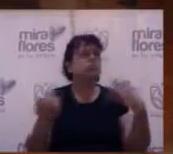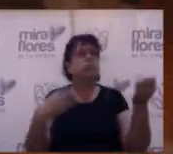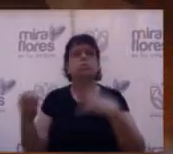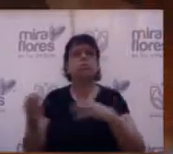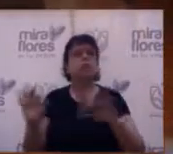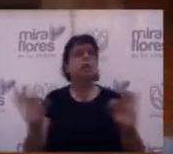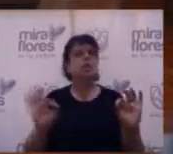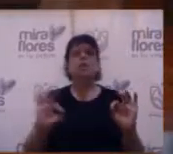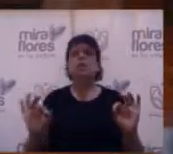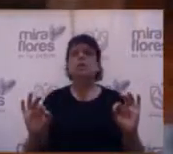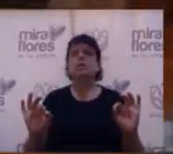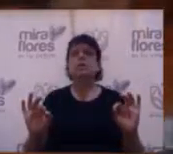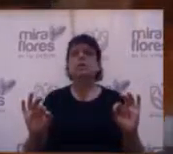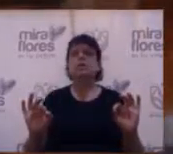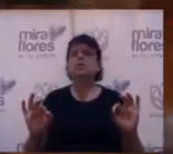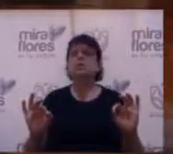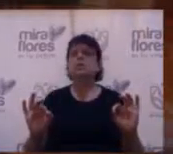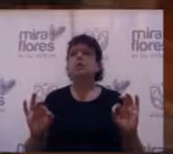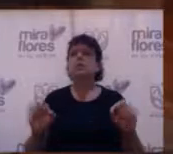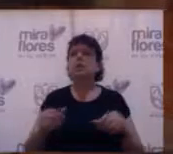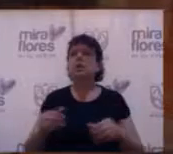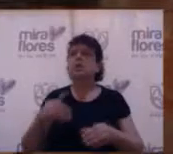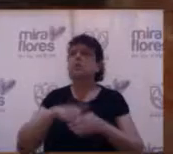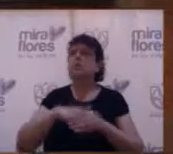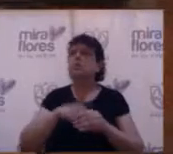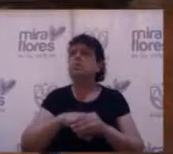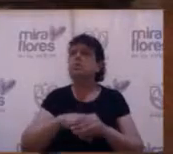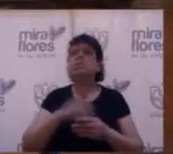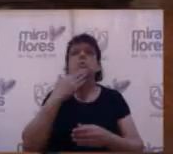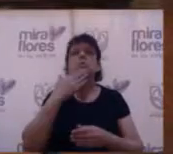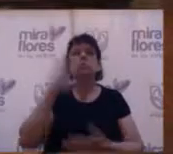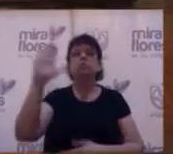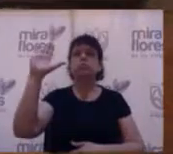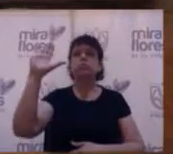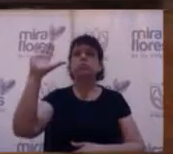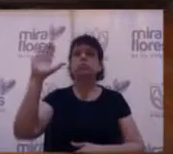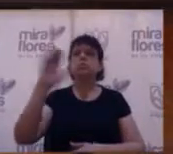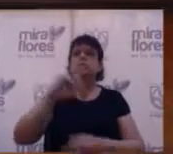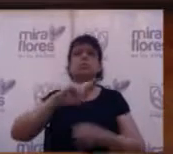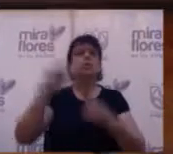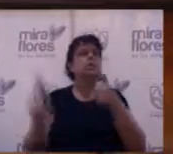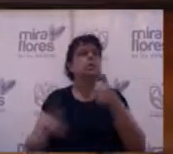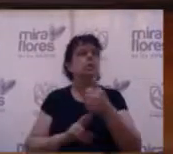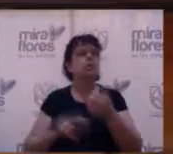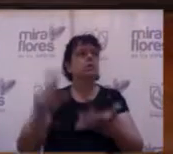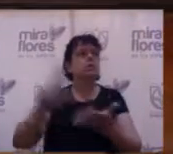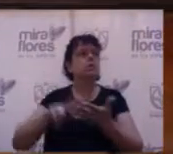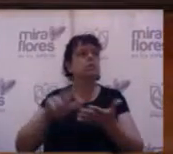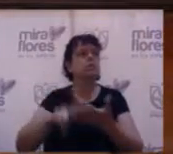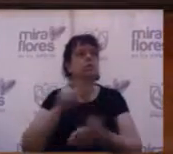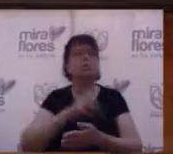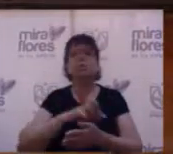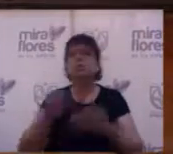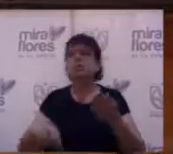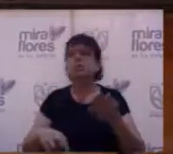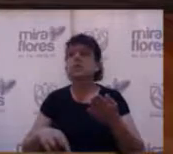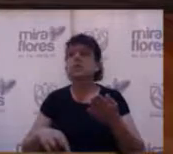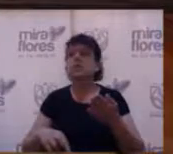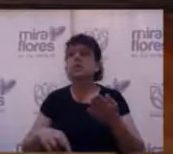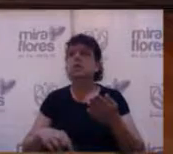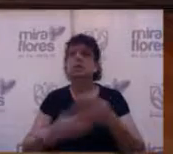No tenemos debate, procederemos al voto. Aquellos miembros del Consejo que estén a favor de aprobar este proyecto de donación,